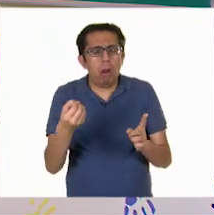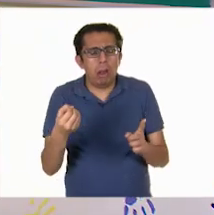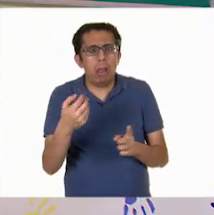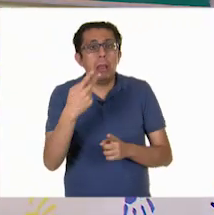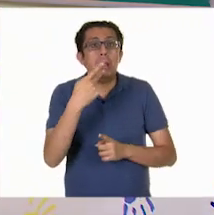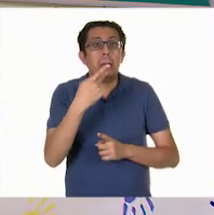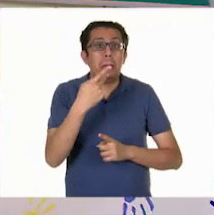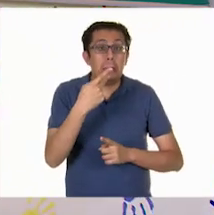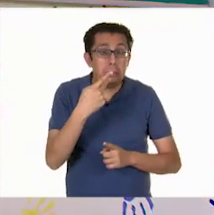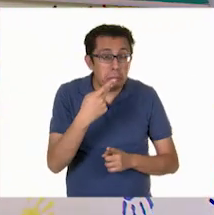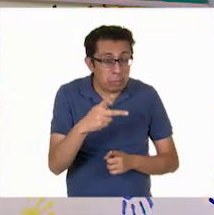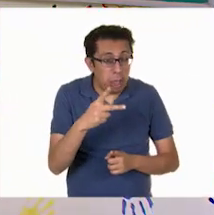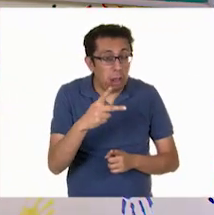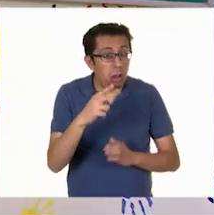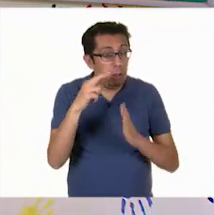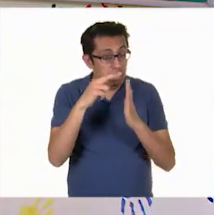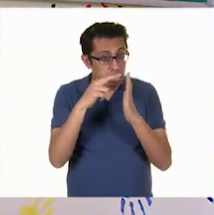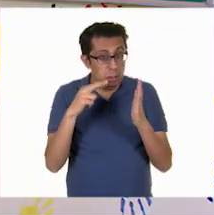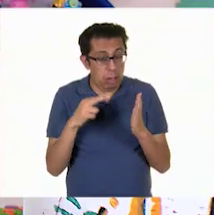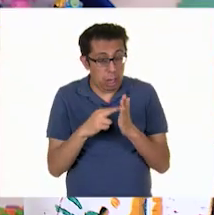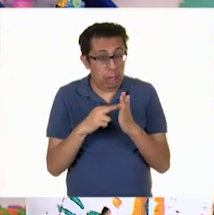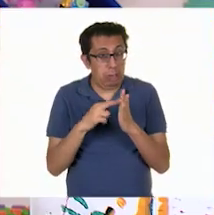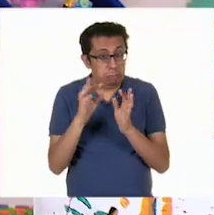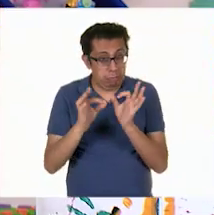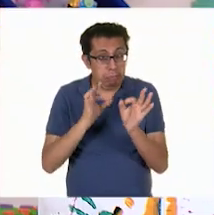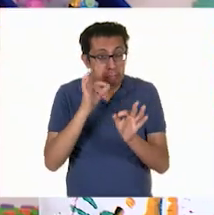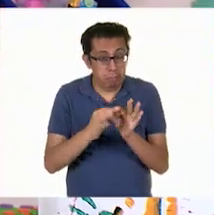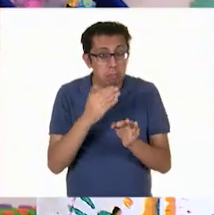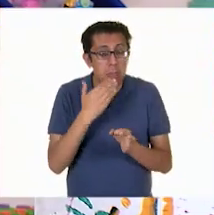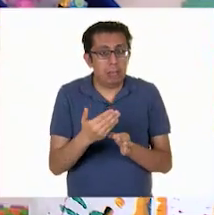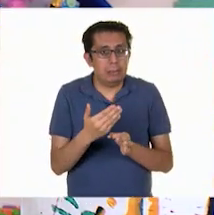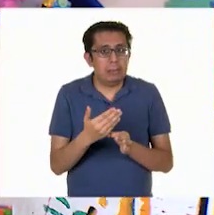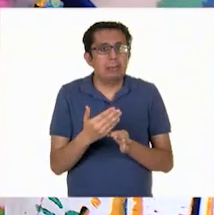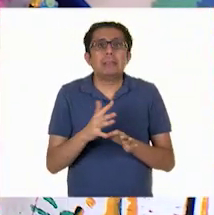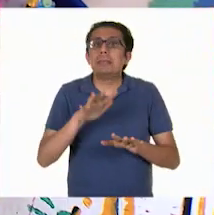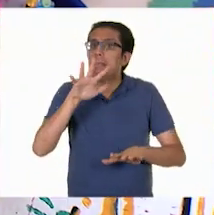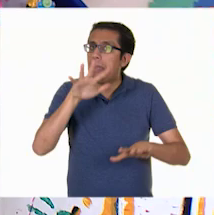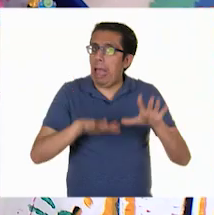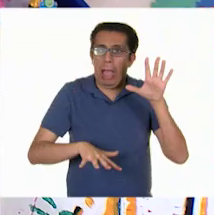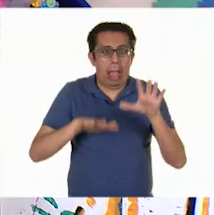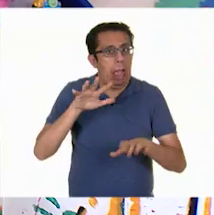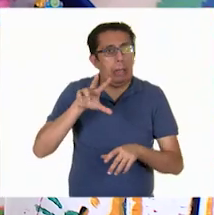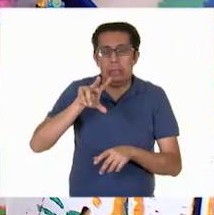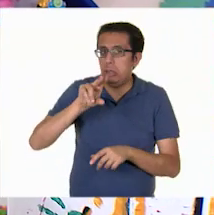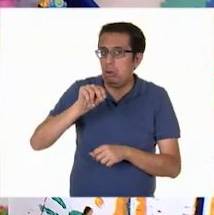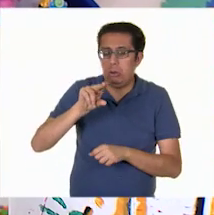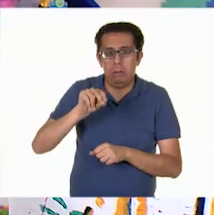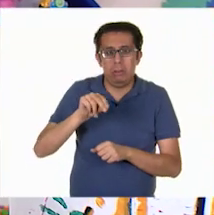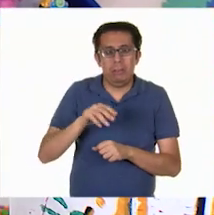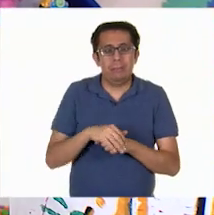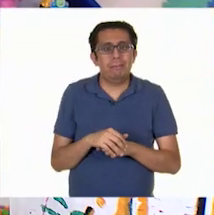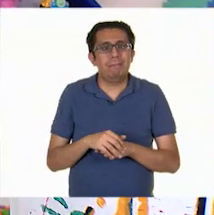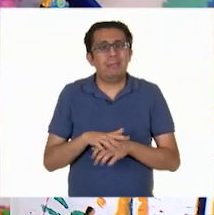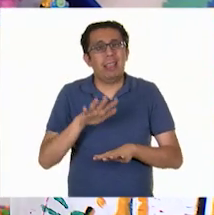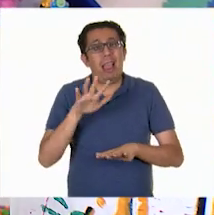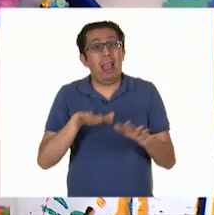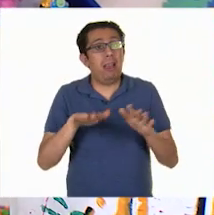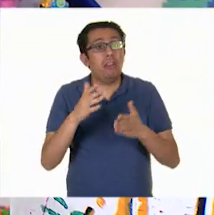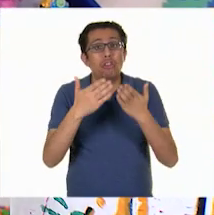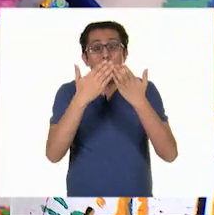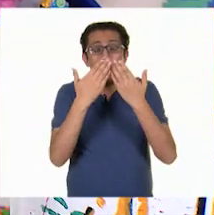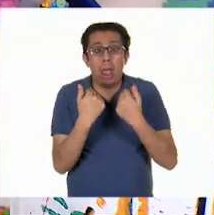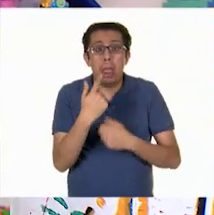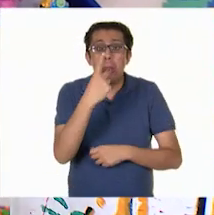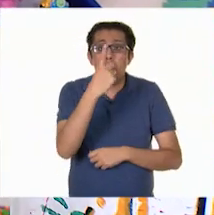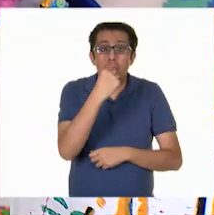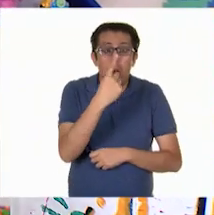aplican correctamente? Uf, bueno, pues no siempre. Y no siempre va a haber un policía de